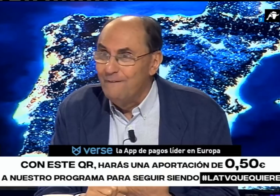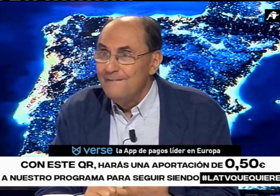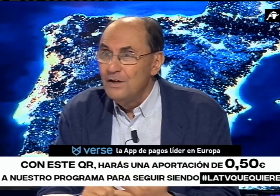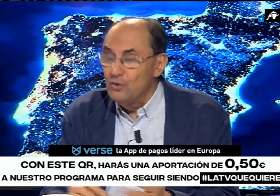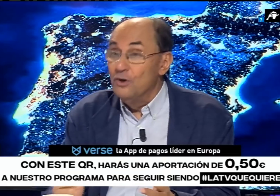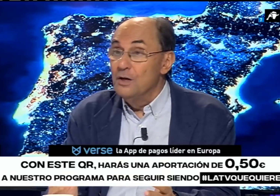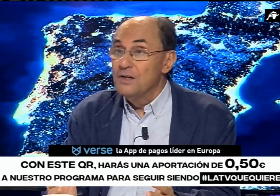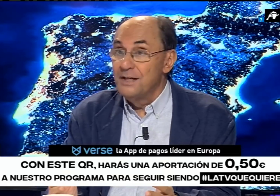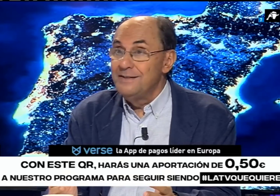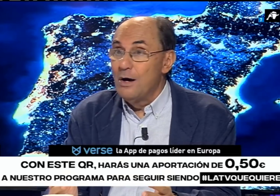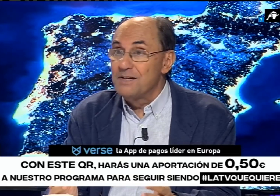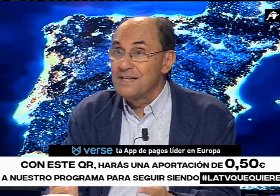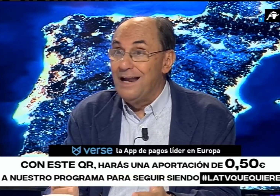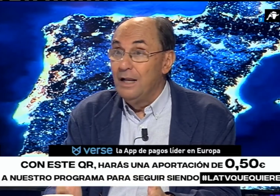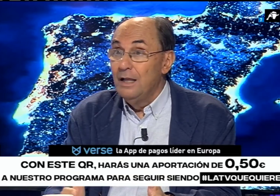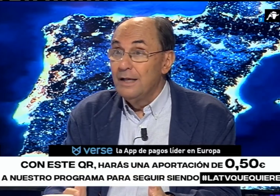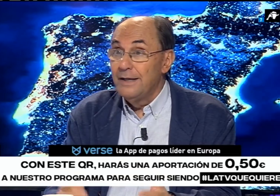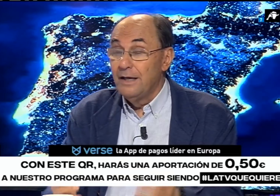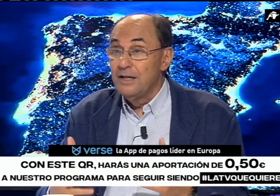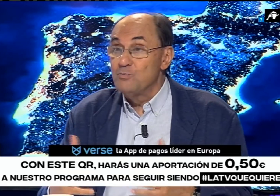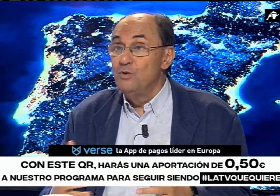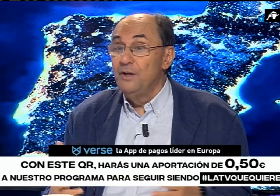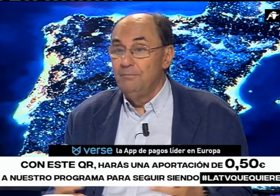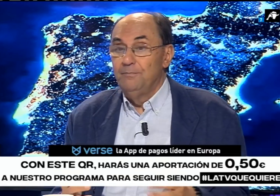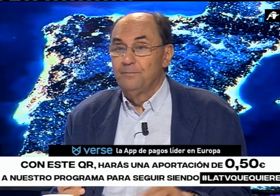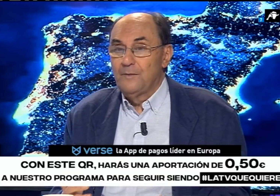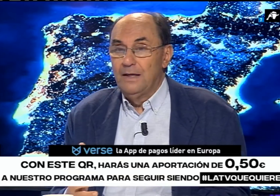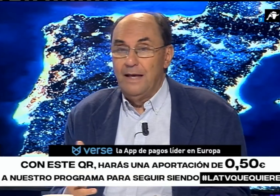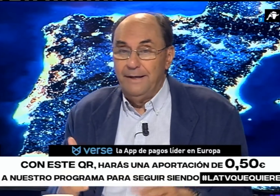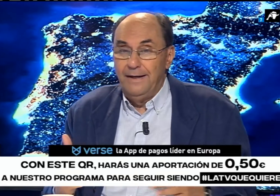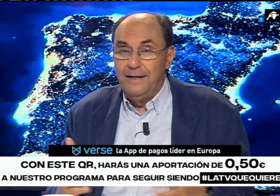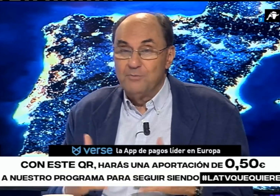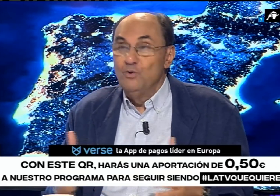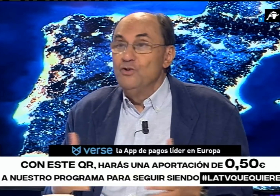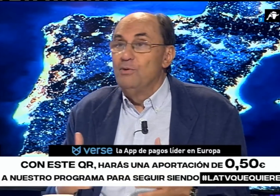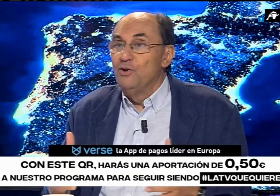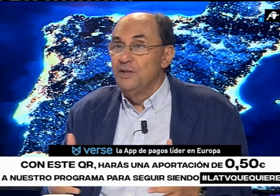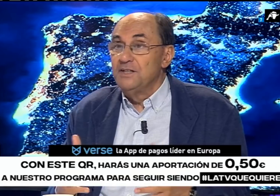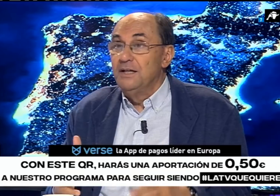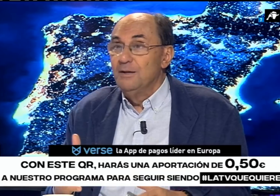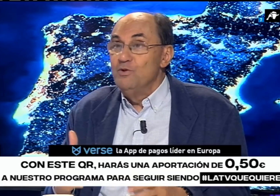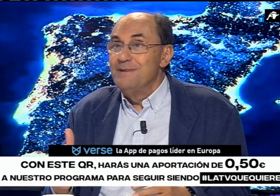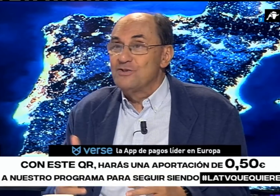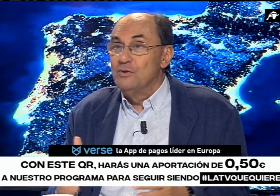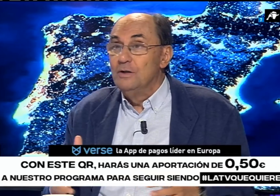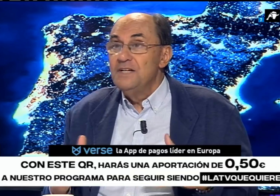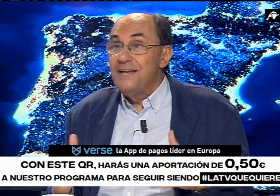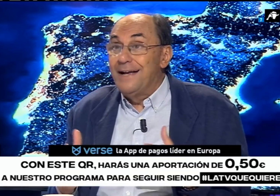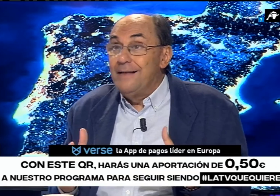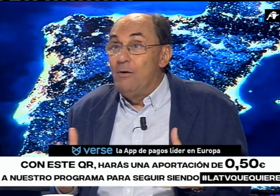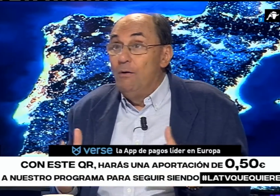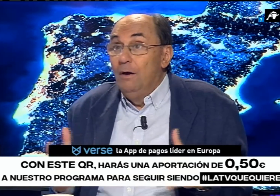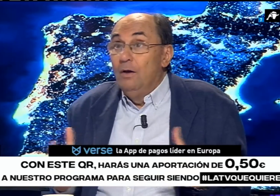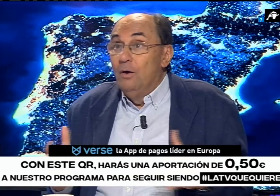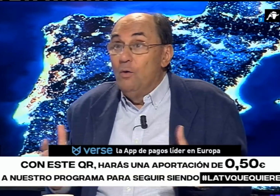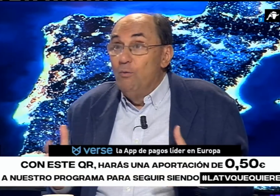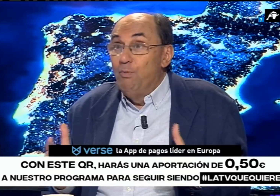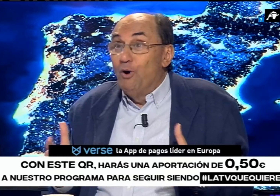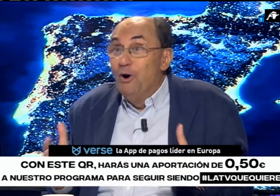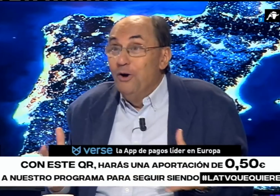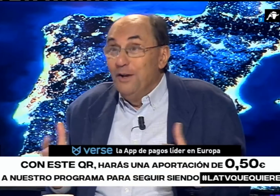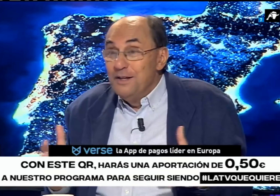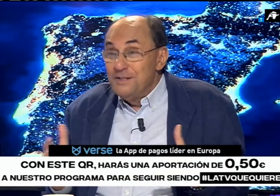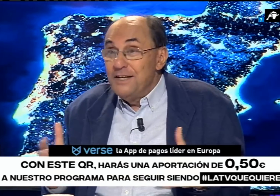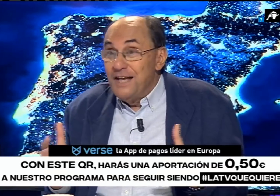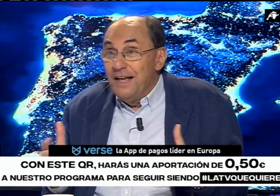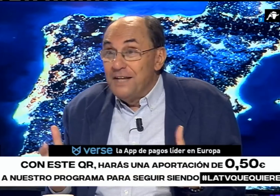ensañamiento con Santiago Abascal, que es muy, a ver, él es muy noblote, así, muy vasco, se ha quedado como un